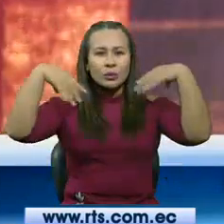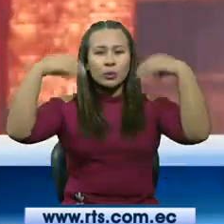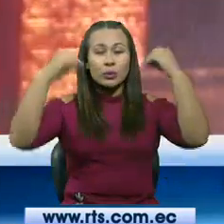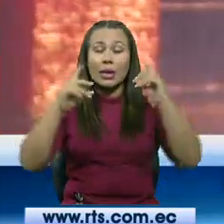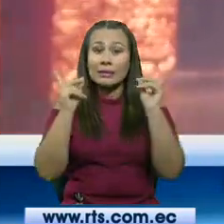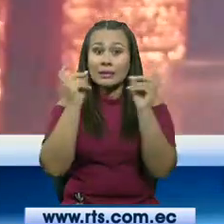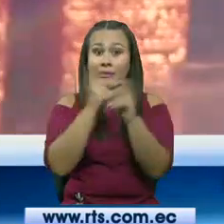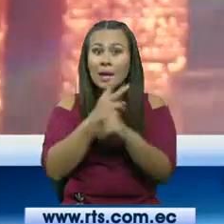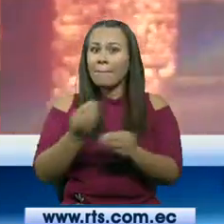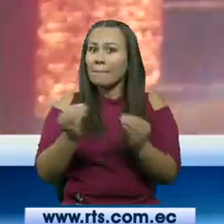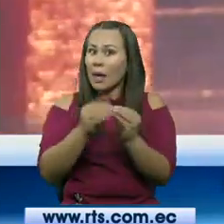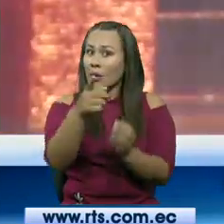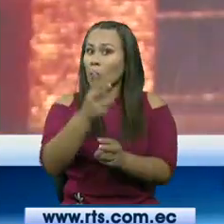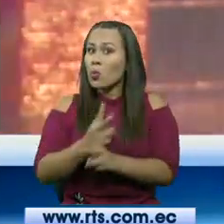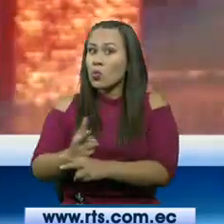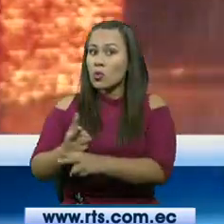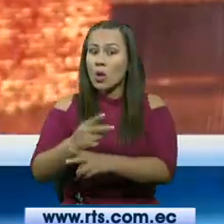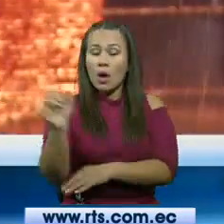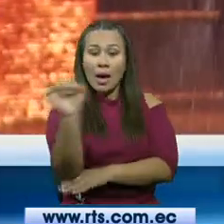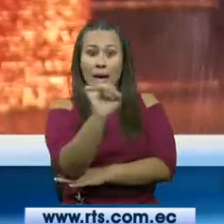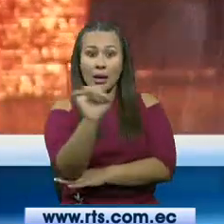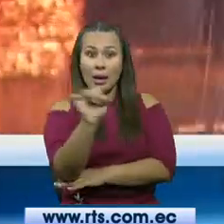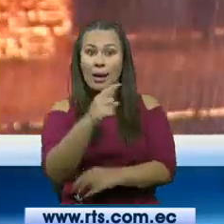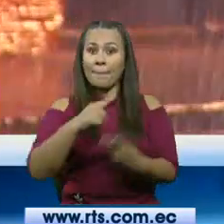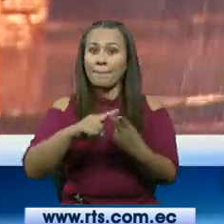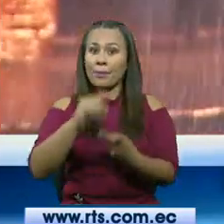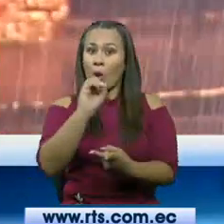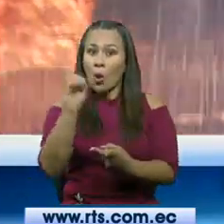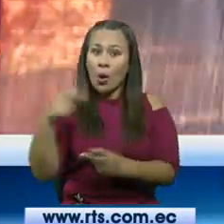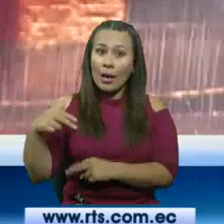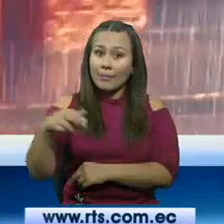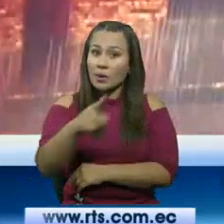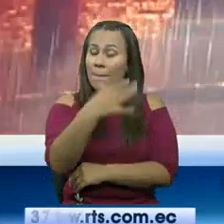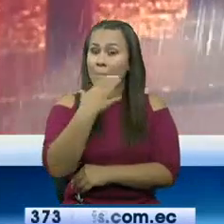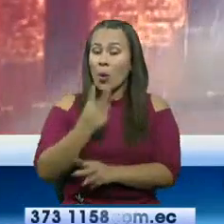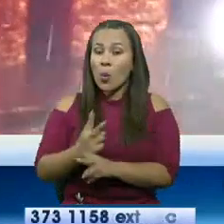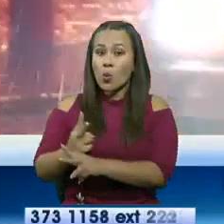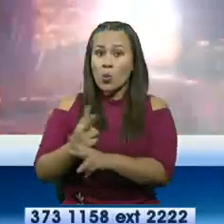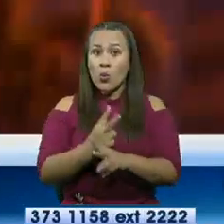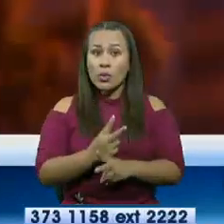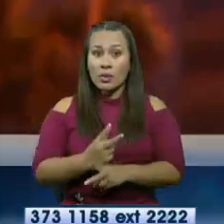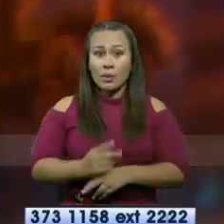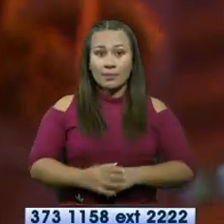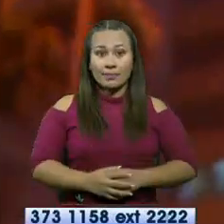particular cuidado al transitar por las calles, así que tome sus precauciones.